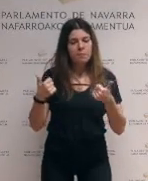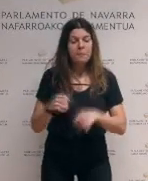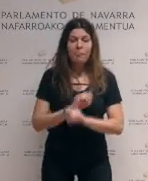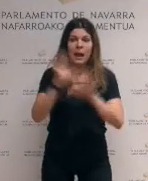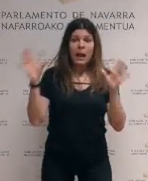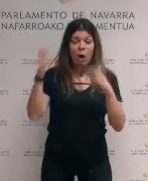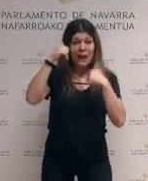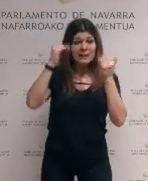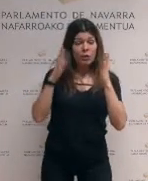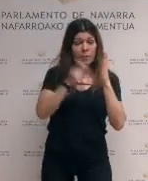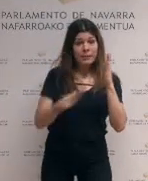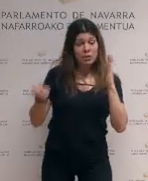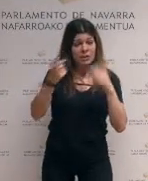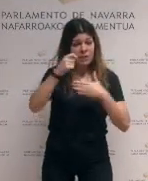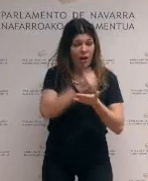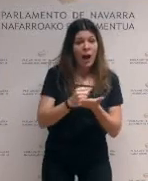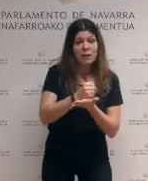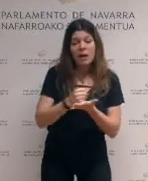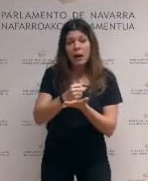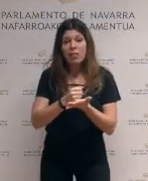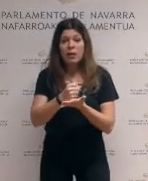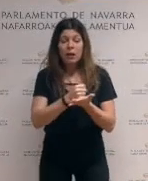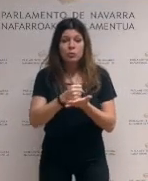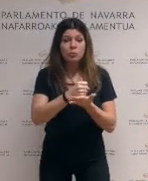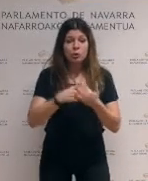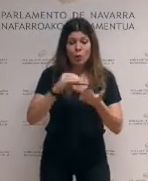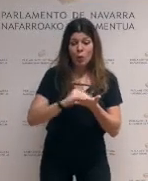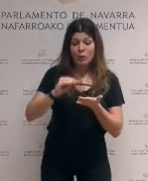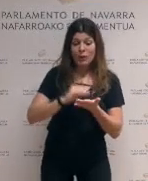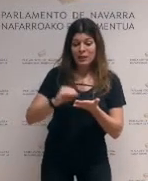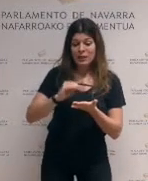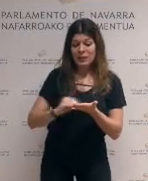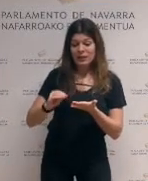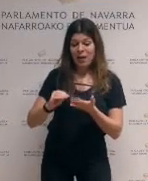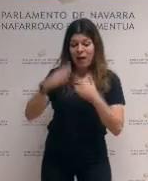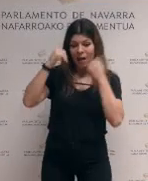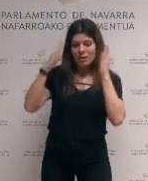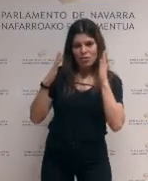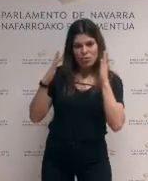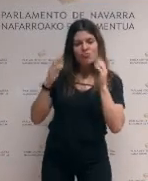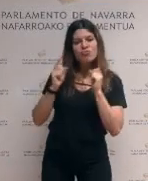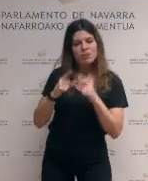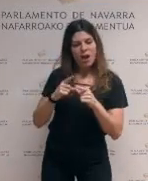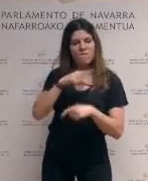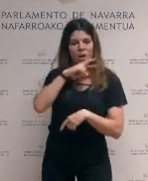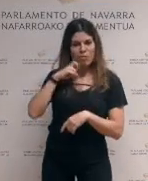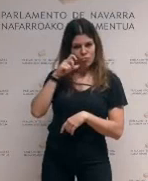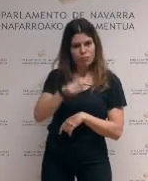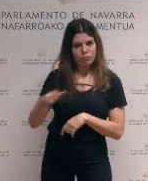que prestan los farmacéuticos y las farmacéuticas en las oficinas de farmacia aporta un enorme valor a nuestra